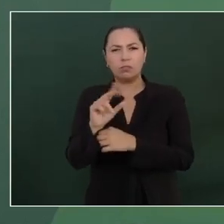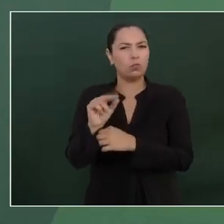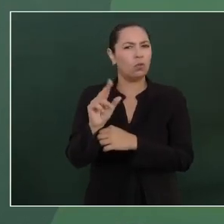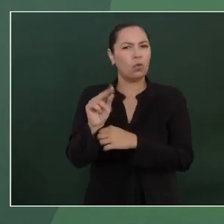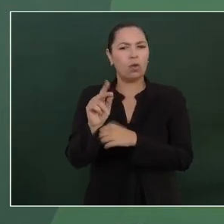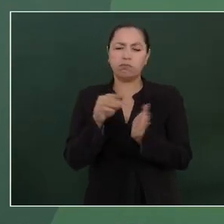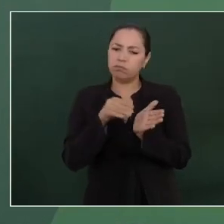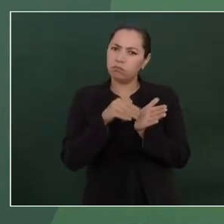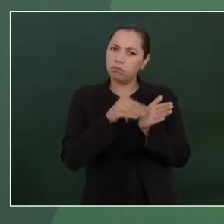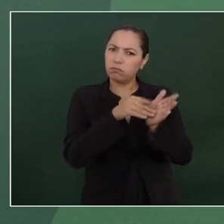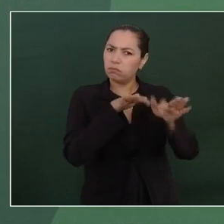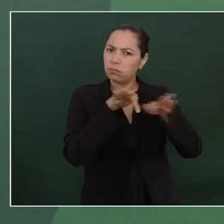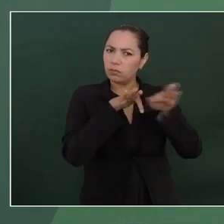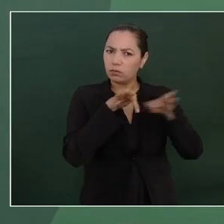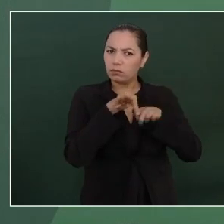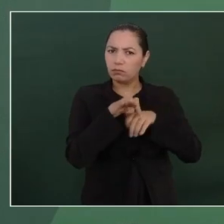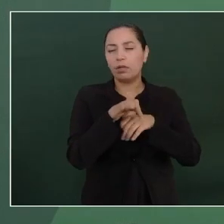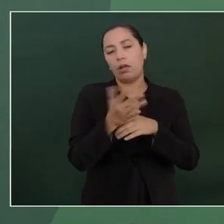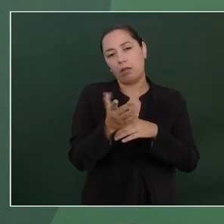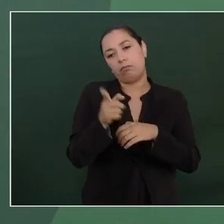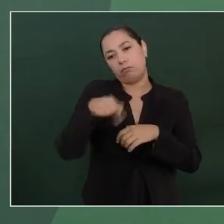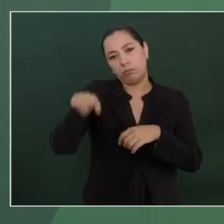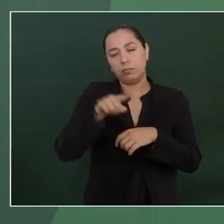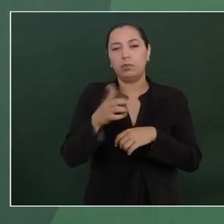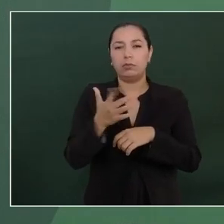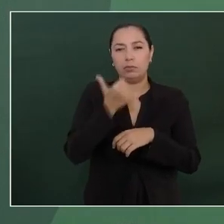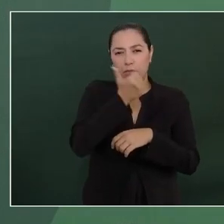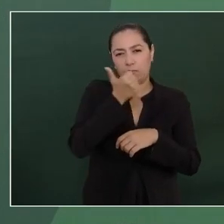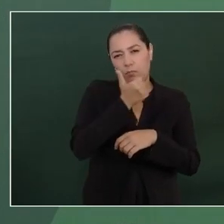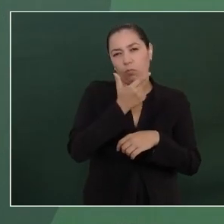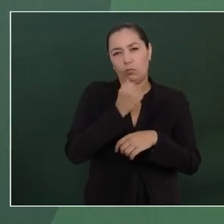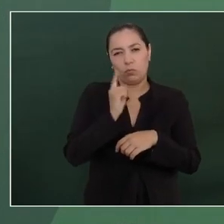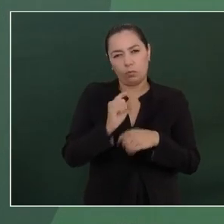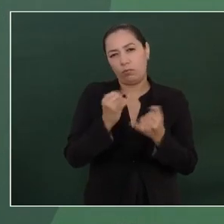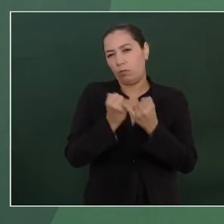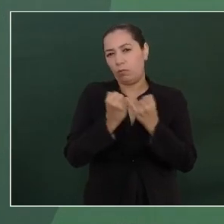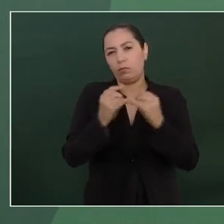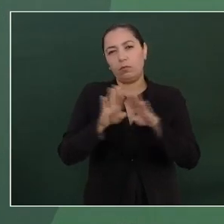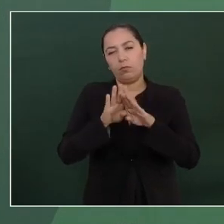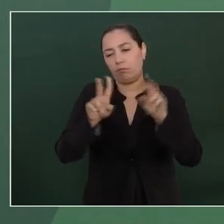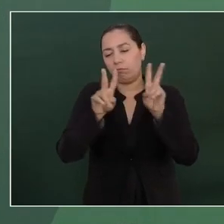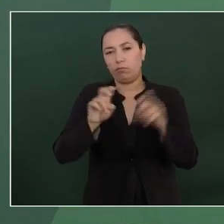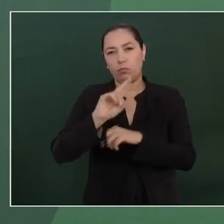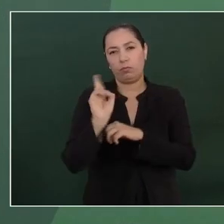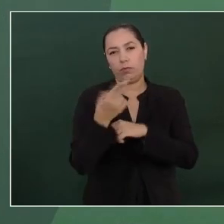a estudiantes, la vida universitaria,